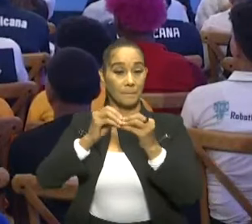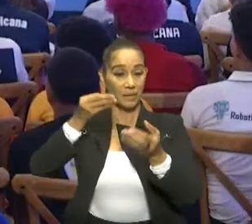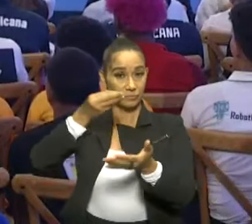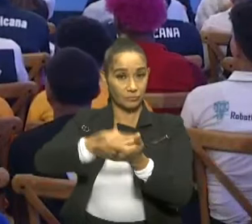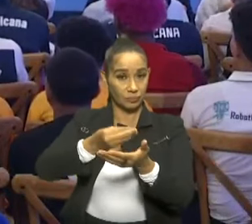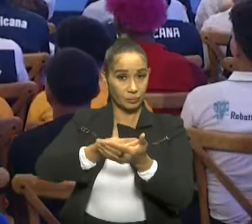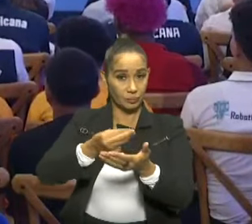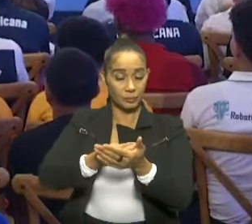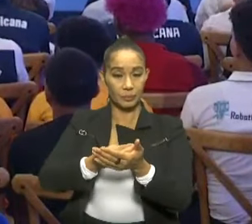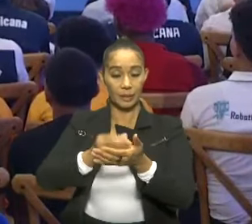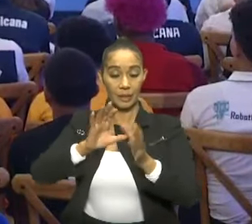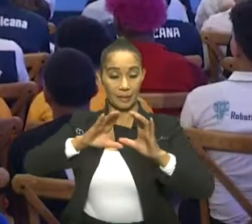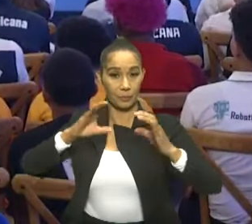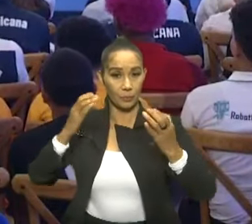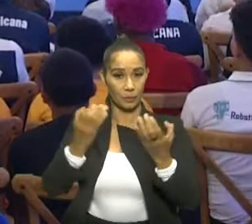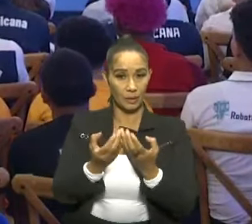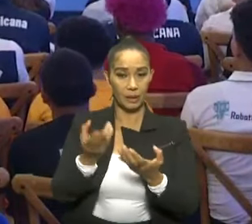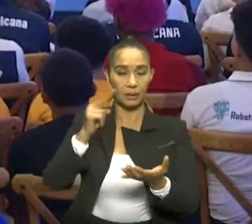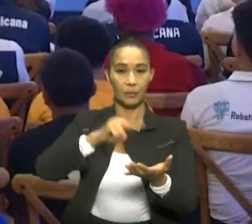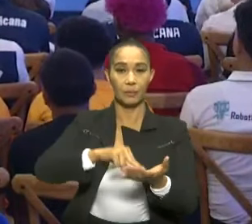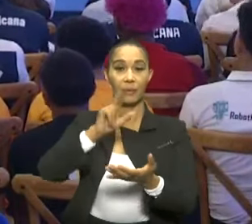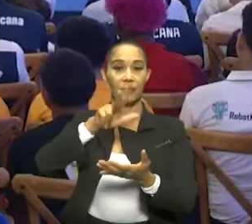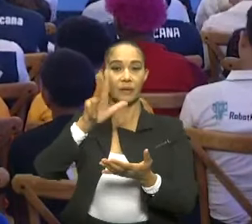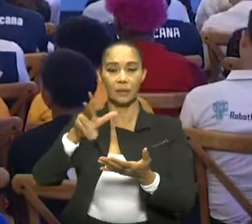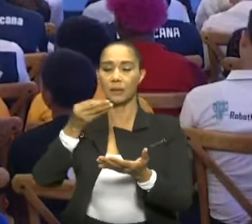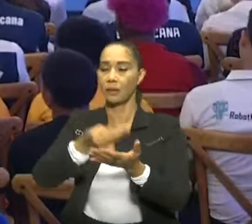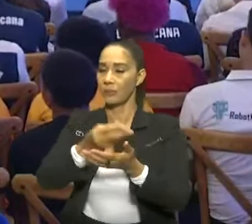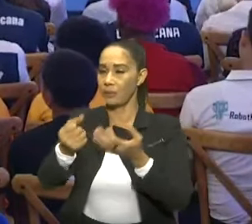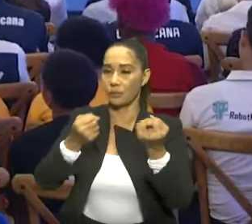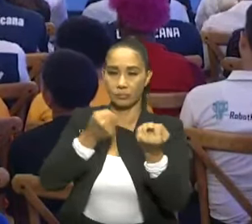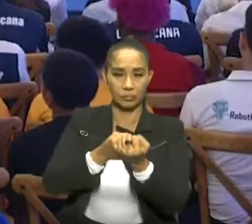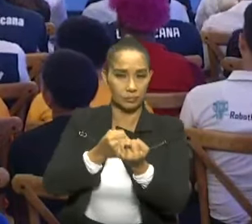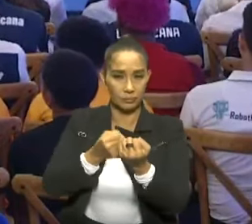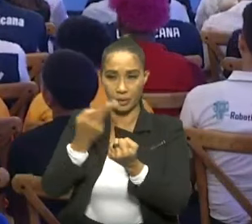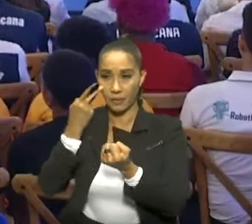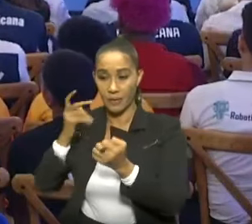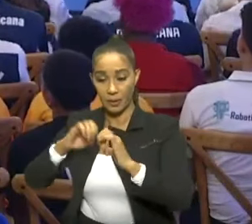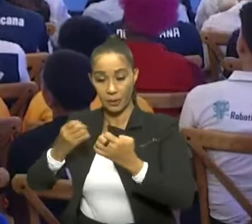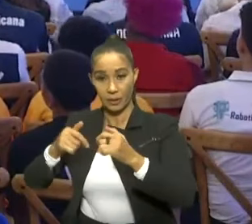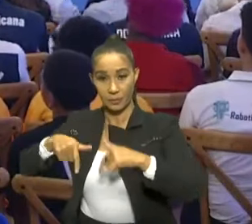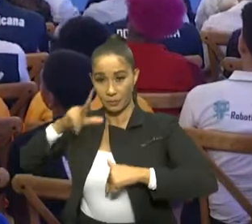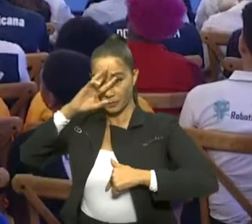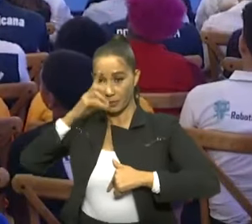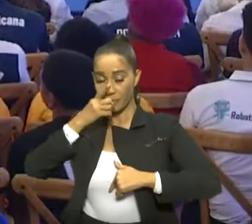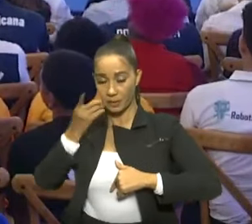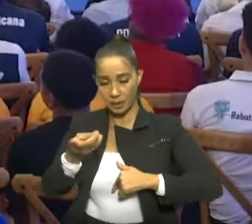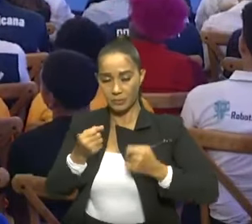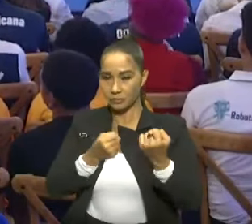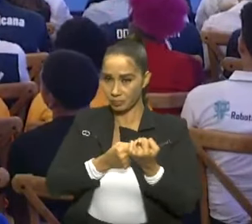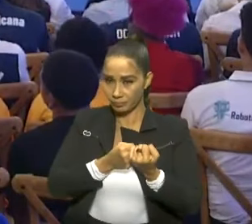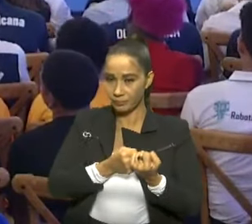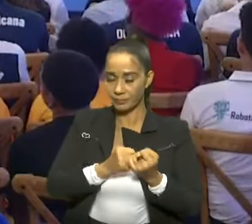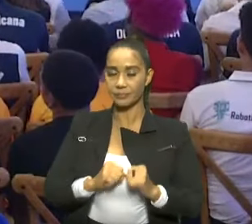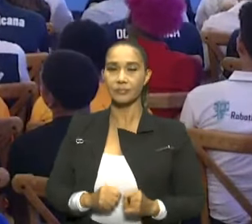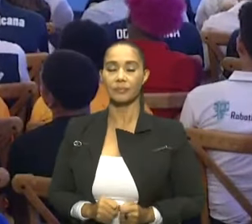en el Clásico Mundial del 2023 que ustedes vieron para el equipo dominicano y